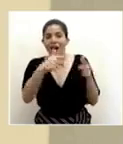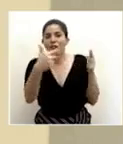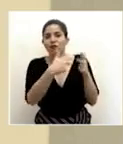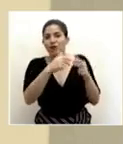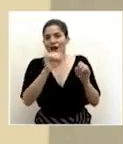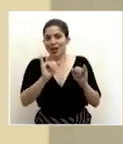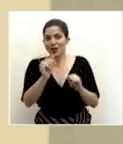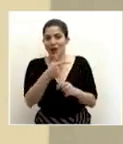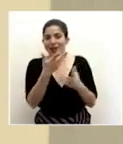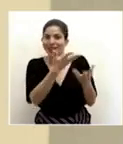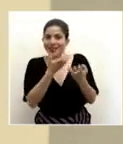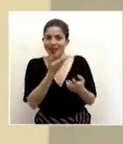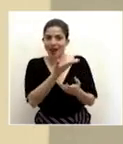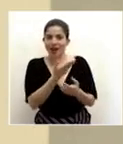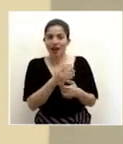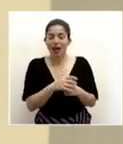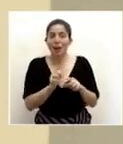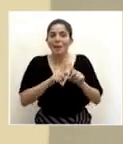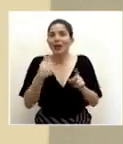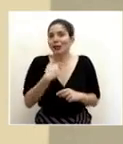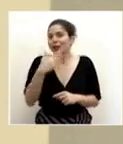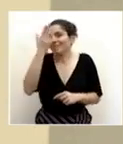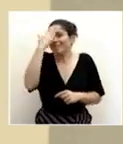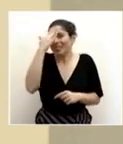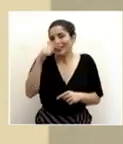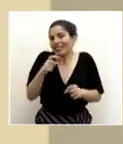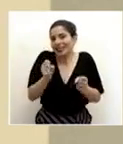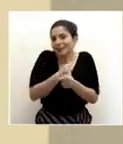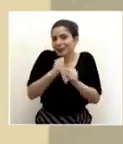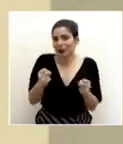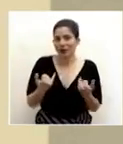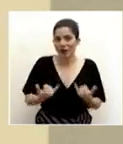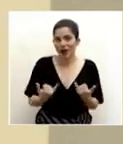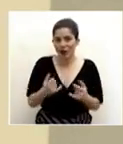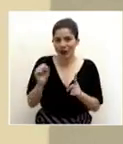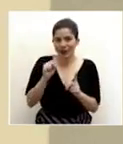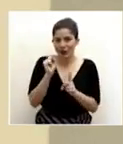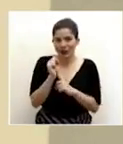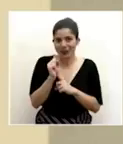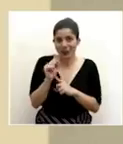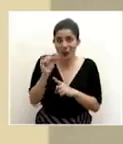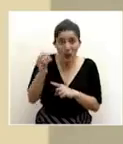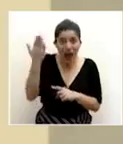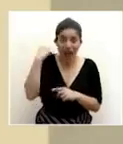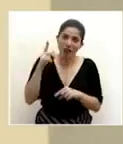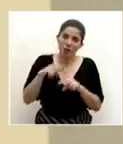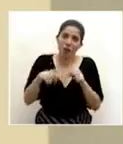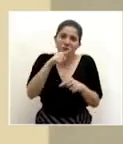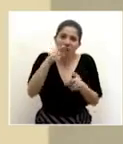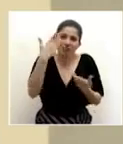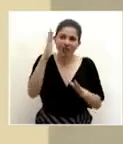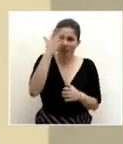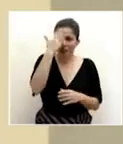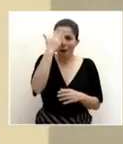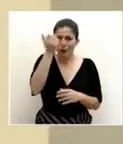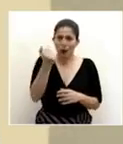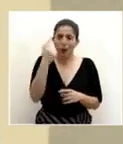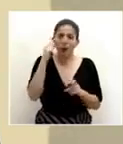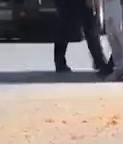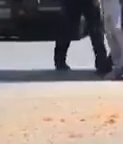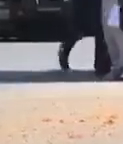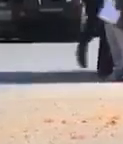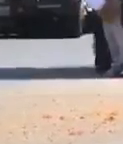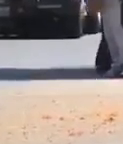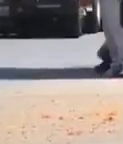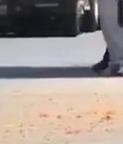antes, y eso por supuesto sabemos que es imposible en estas circunstancias por todas las razones que ya conocemos de índole